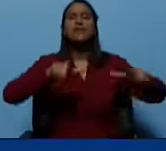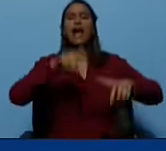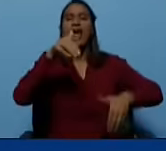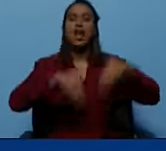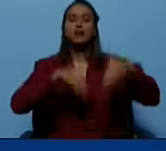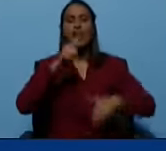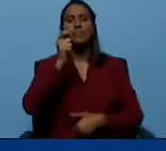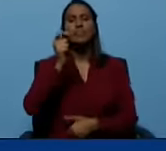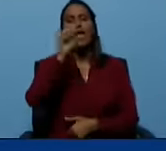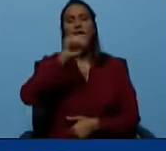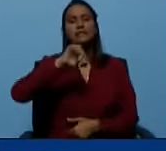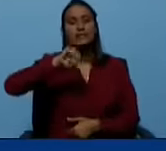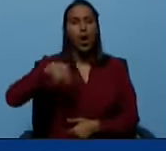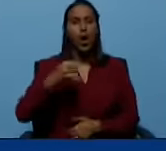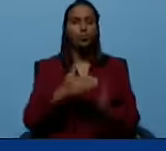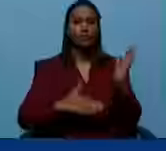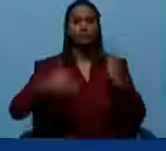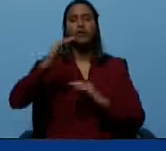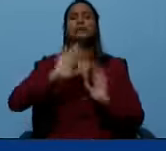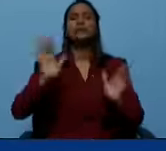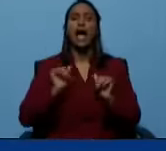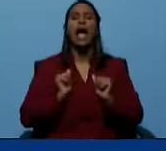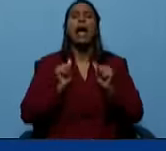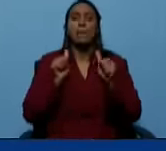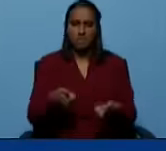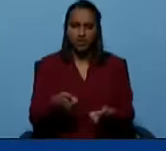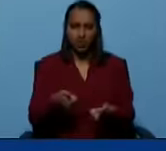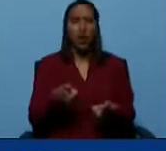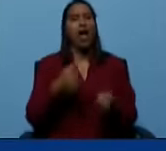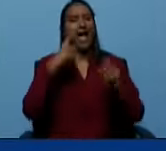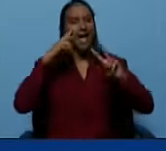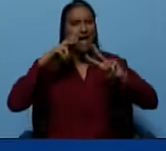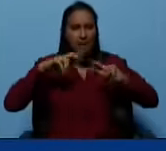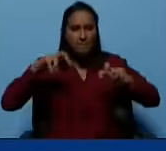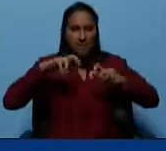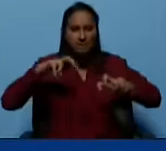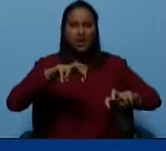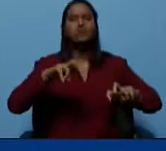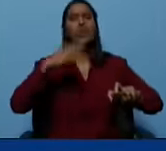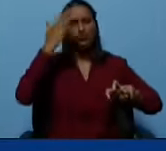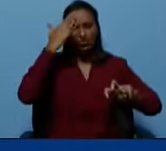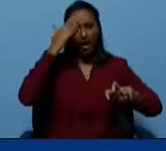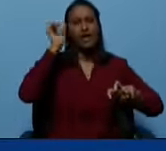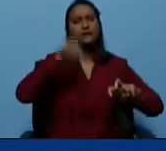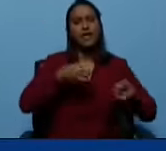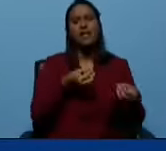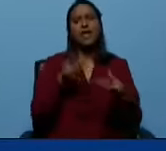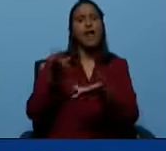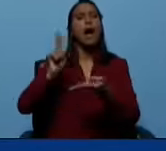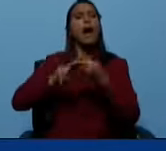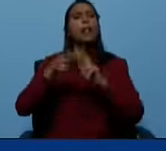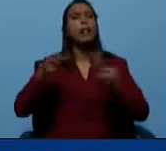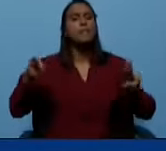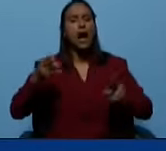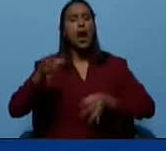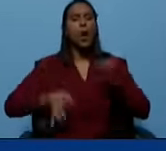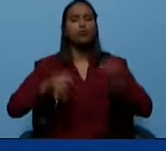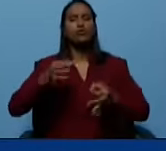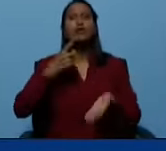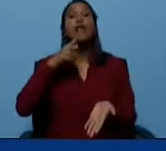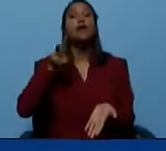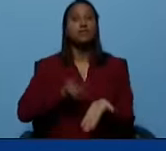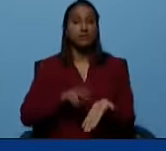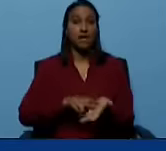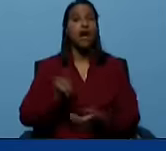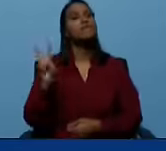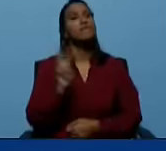justo que está en pleno desarrollo y sé que le va a dar paz a través de la justicia y la verdad a nuestro país.